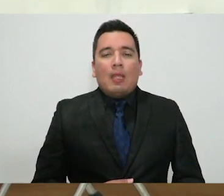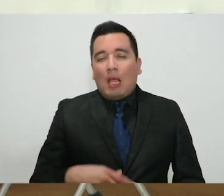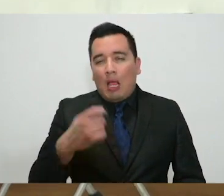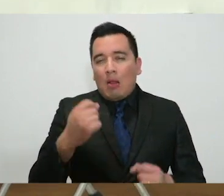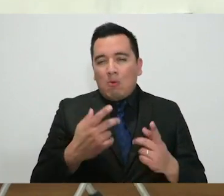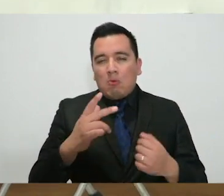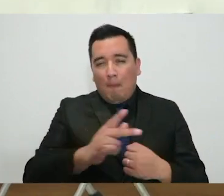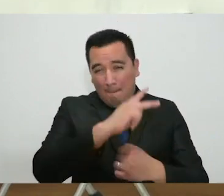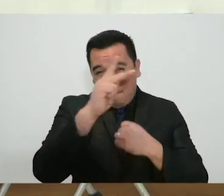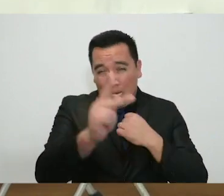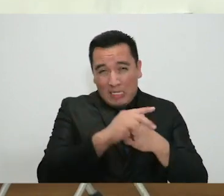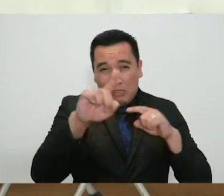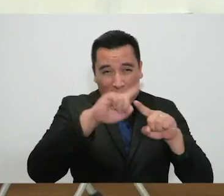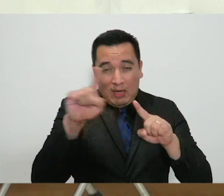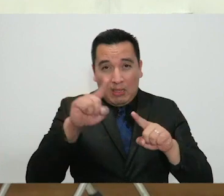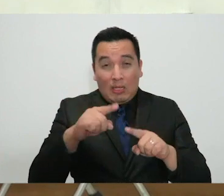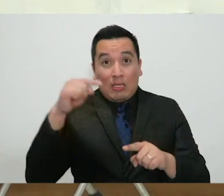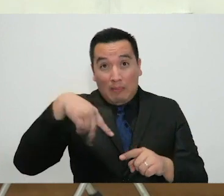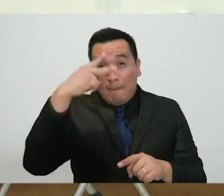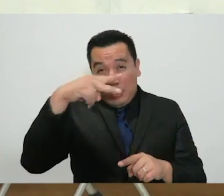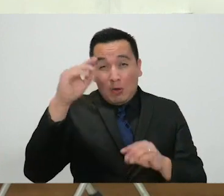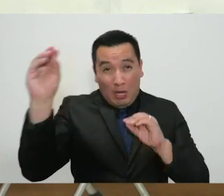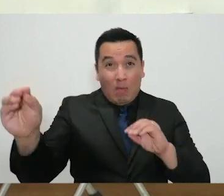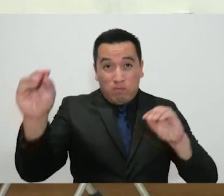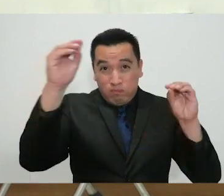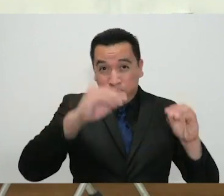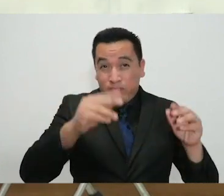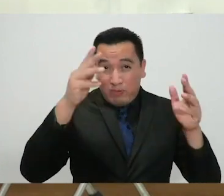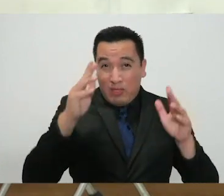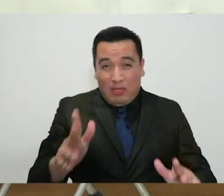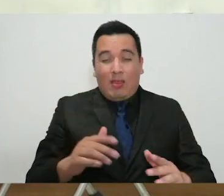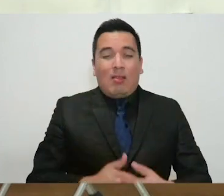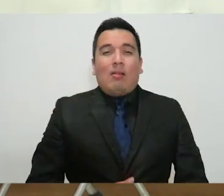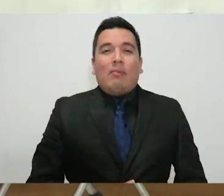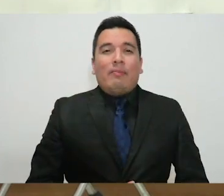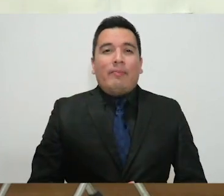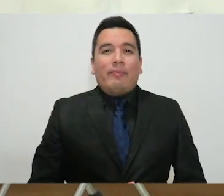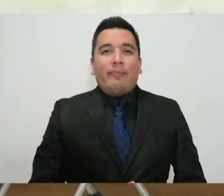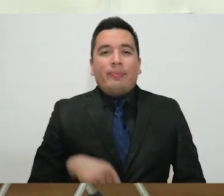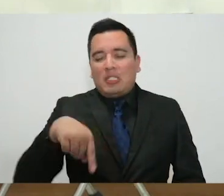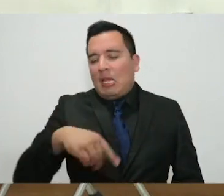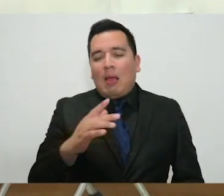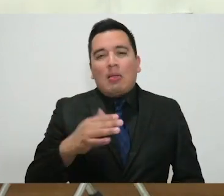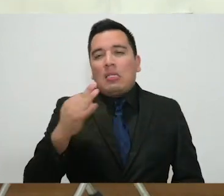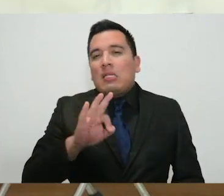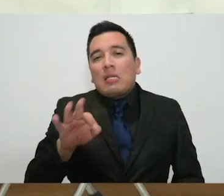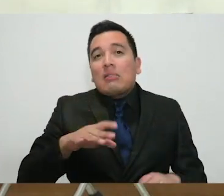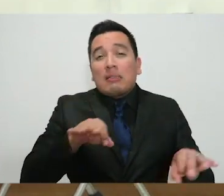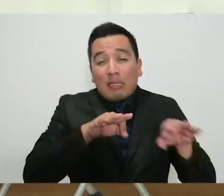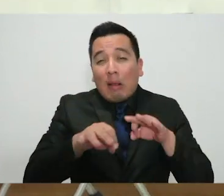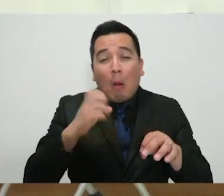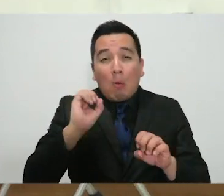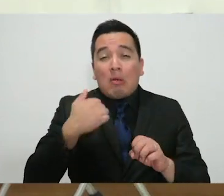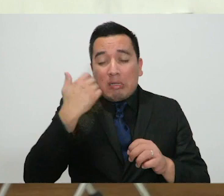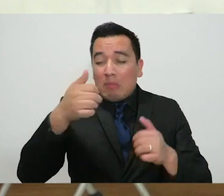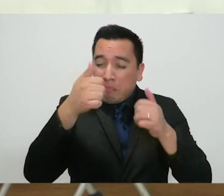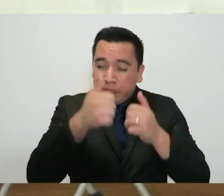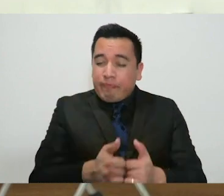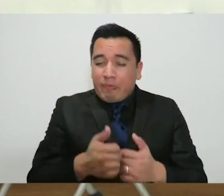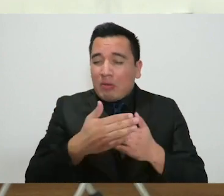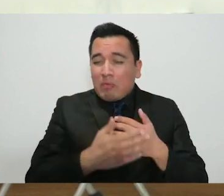son extranjeros, viven en nuestro país ya con una vocación de